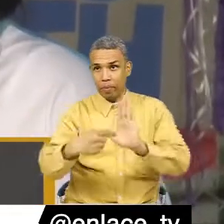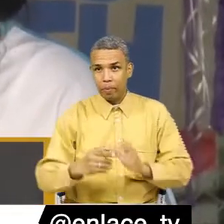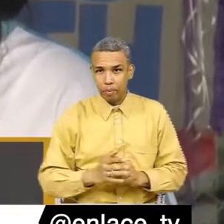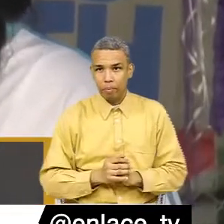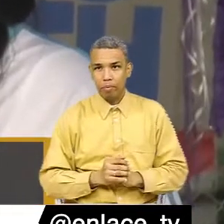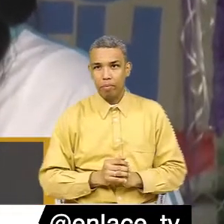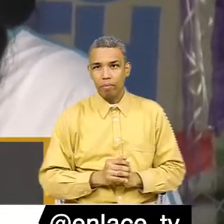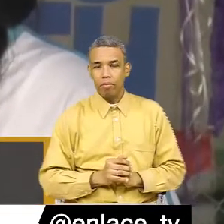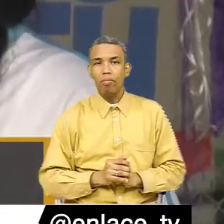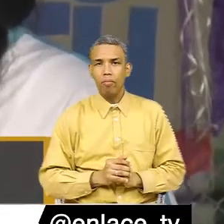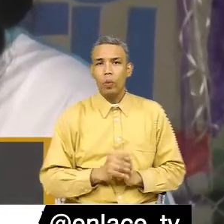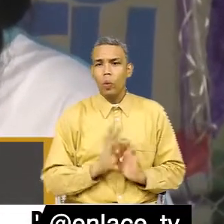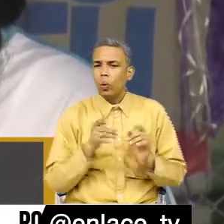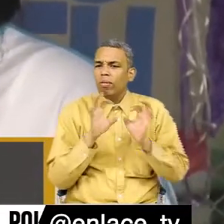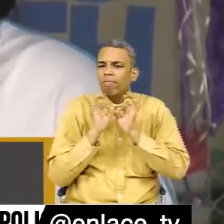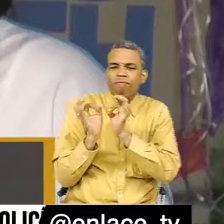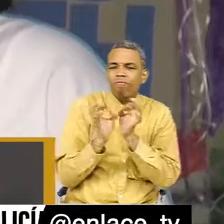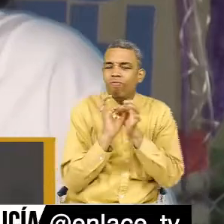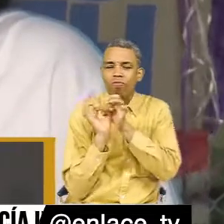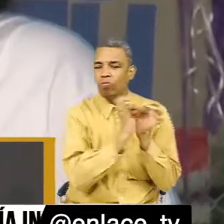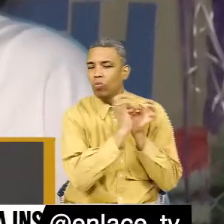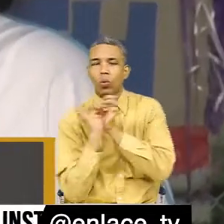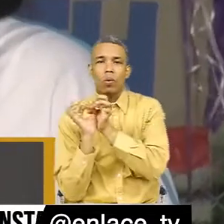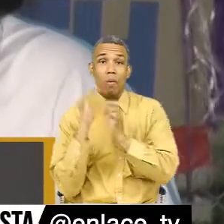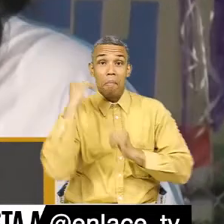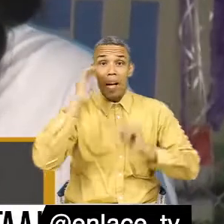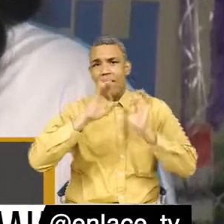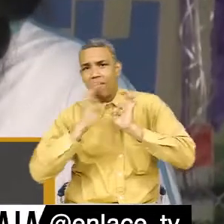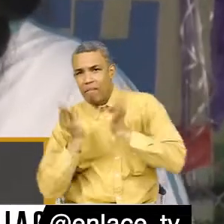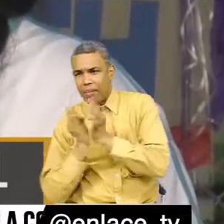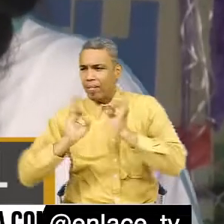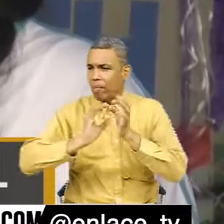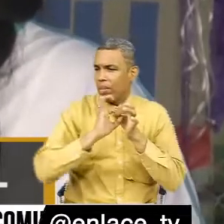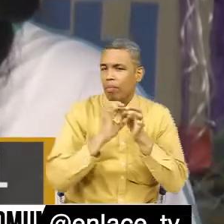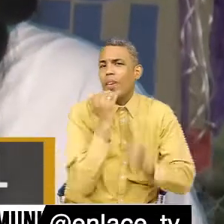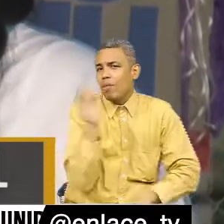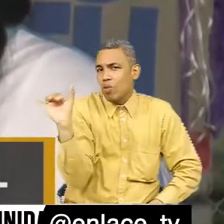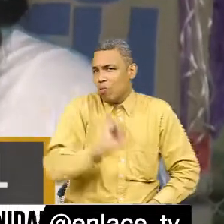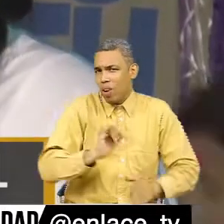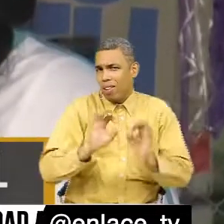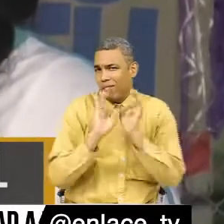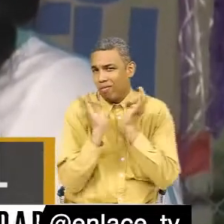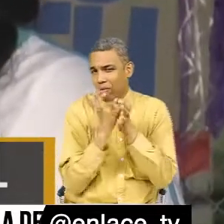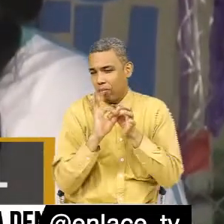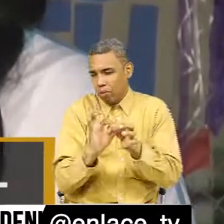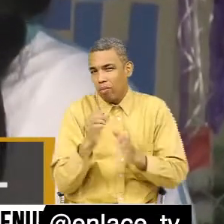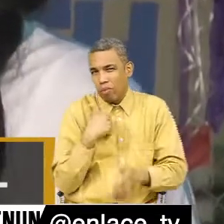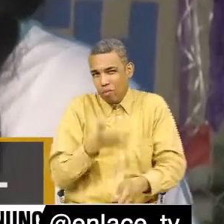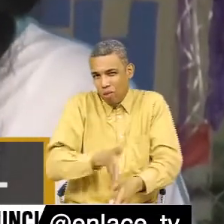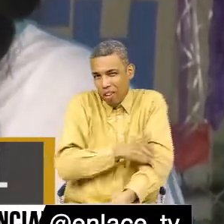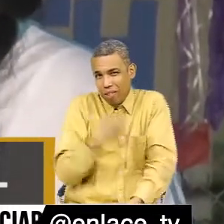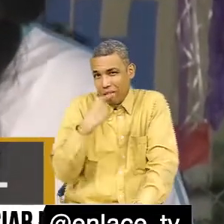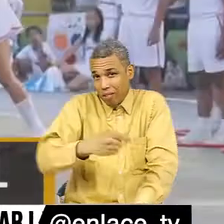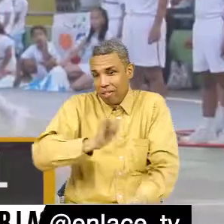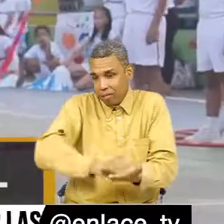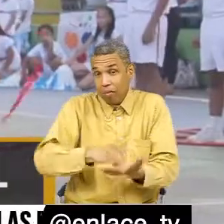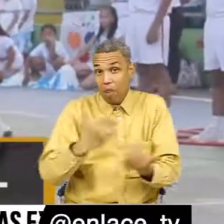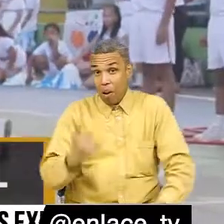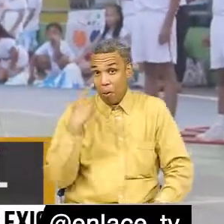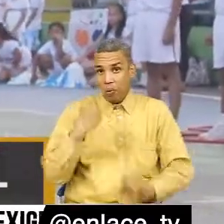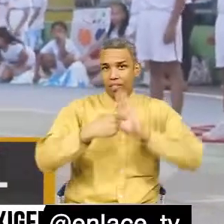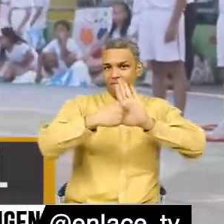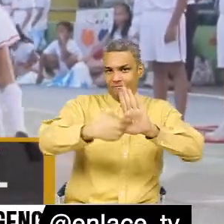su familia, sobre todo la unidad familiar, pues como le dije al principio, somos una familia, más que una institución, somos una familia, y eso se quedó demostrado en esta